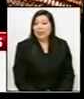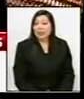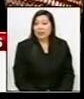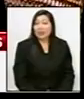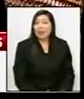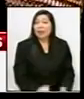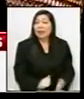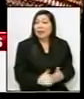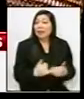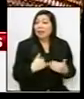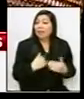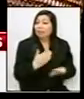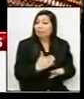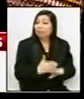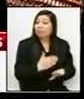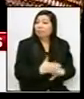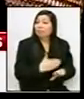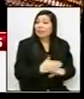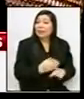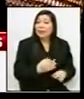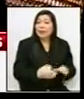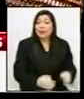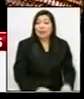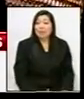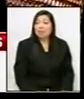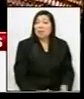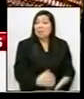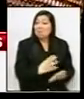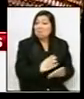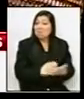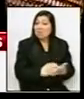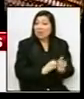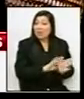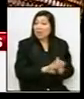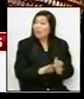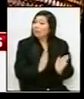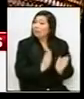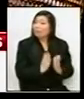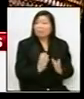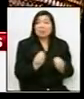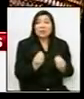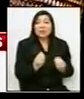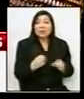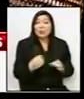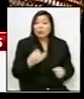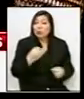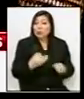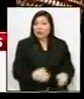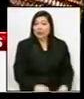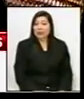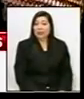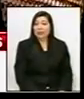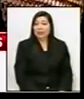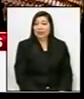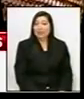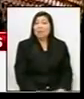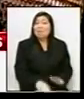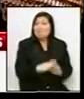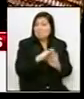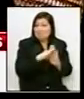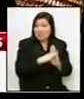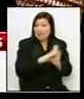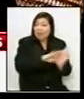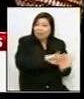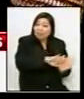lo que ha debido desarrollar, cuál es el fundamento mínimo, liminar, no determinante, porque eso lo va a hacer la justicia ordinaria, mínimo,